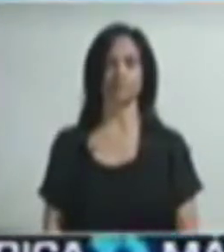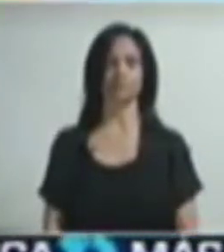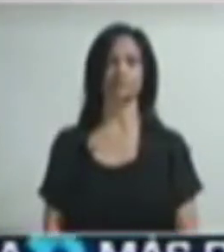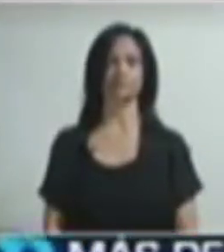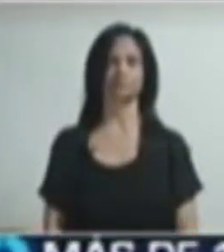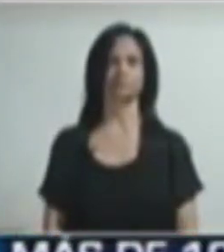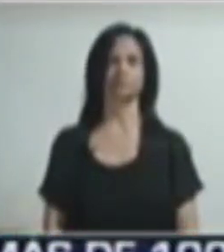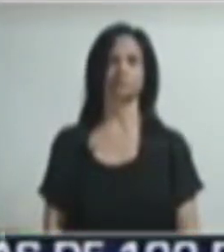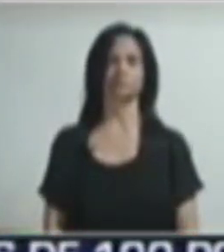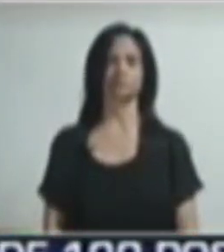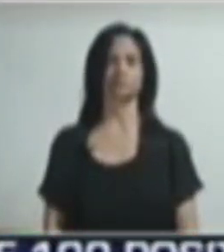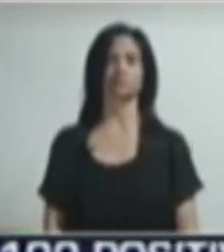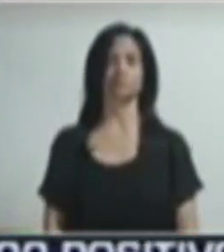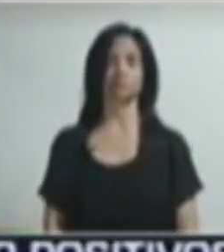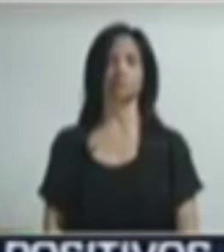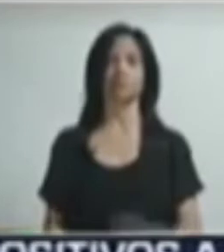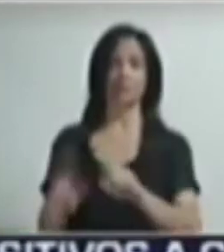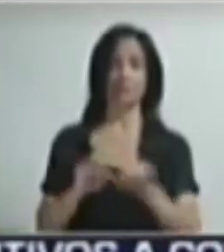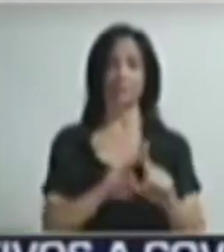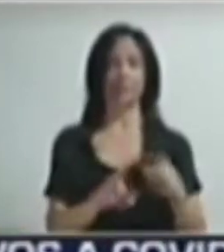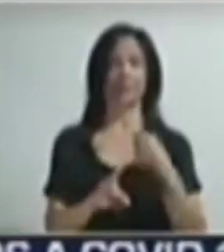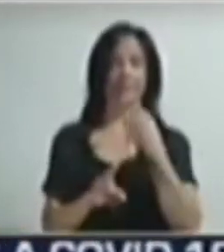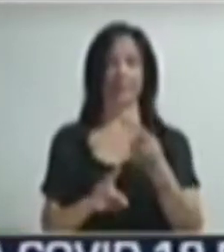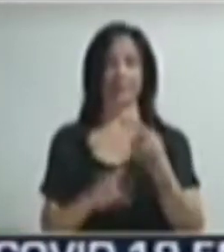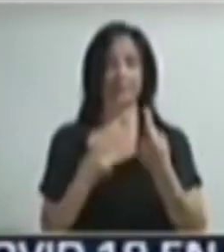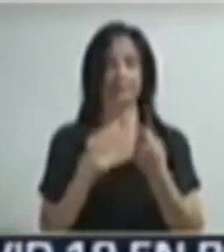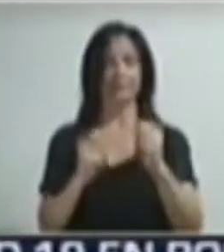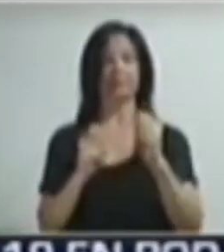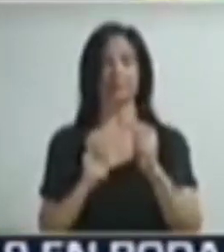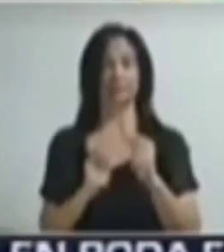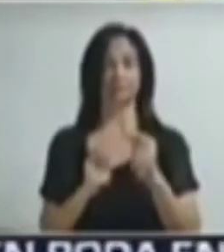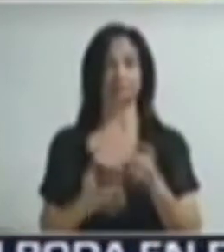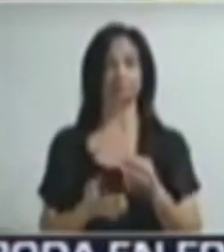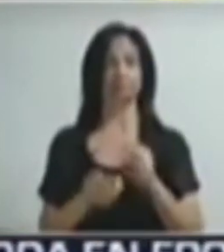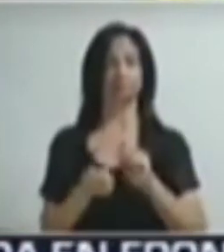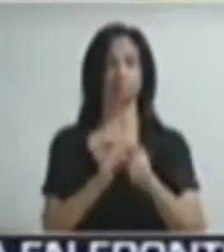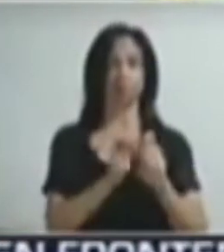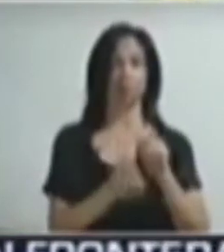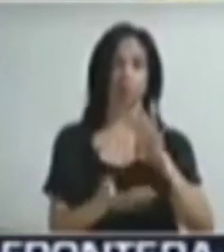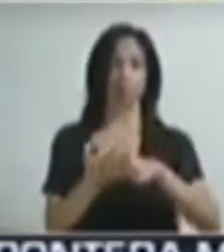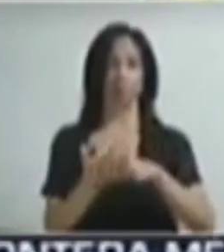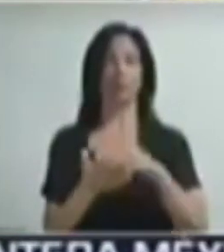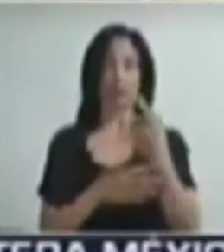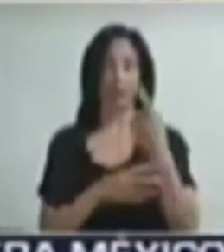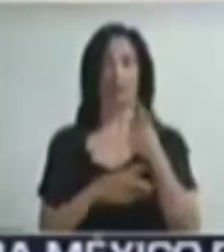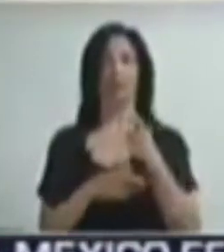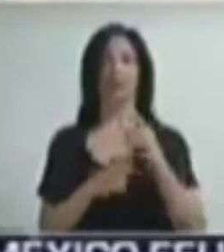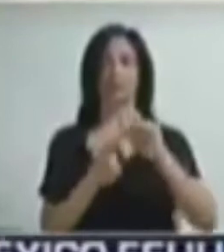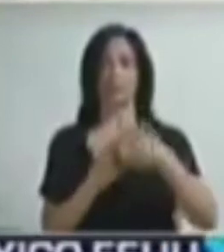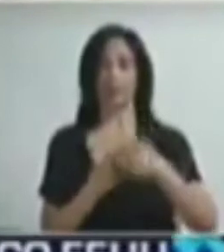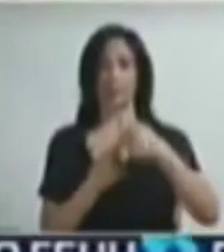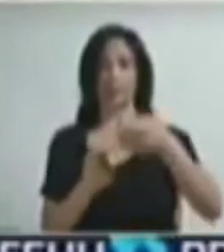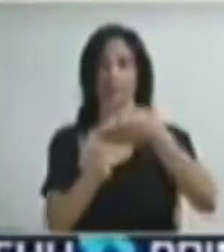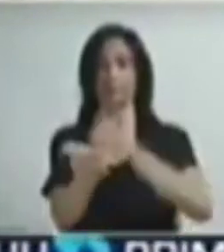cultivos. Ramírez también expresó que ha estado tratando de rehabilitar más de 4.000 tareas de banano y plátano y que a pesar